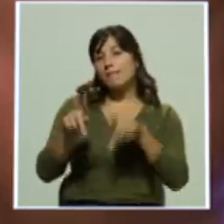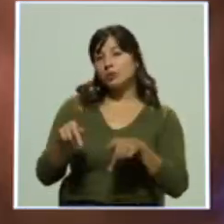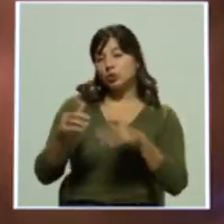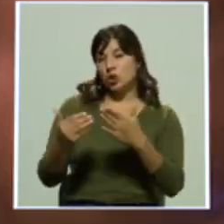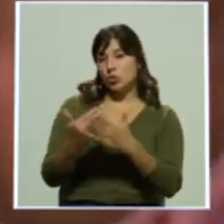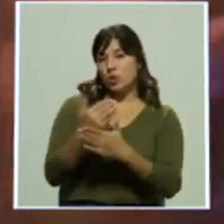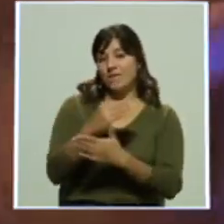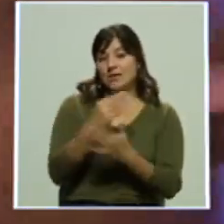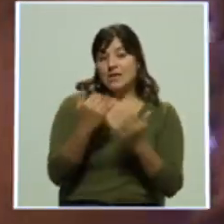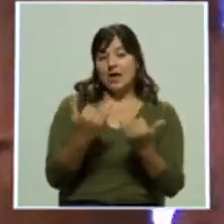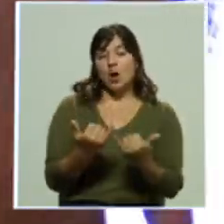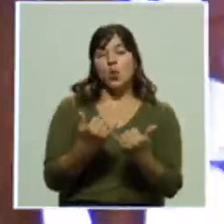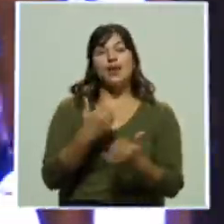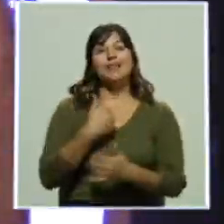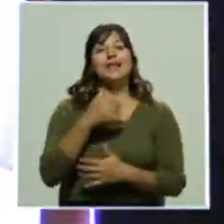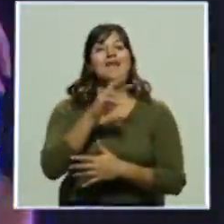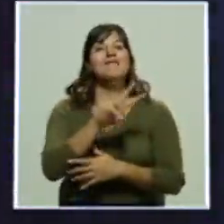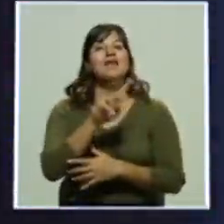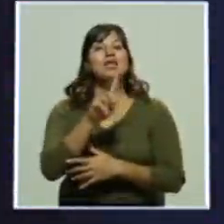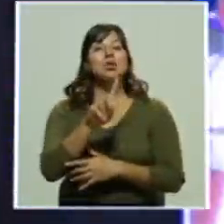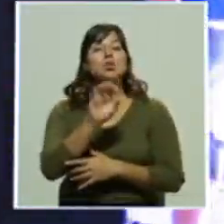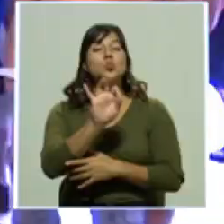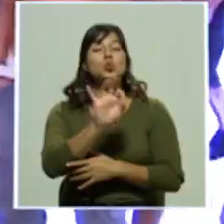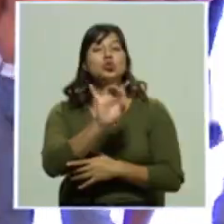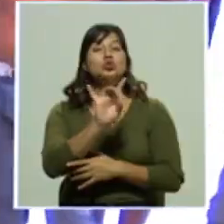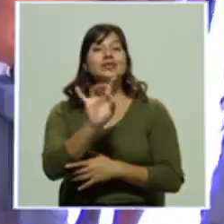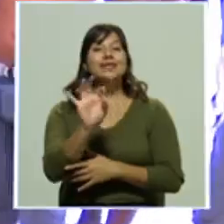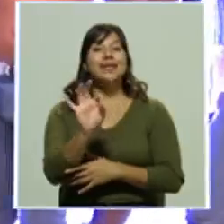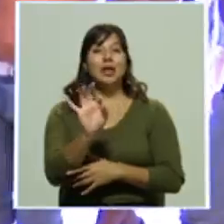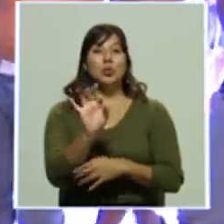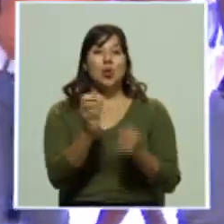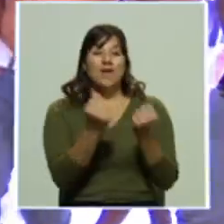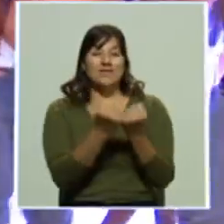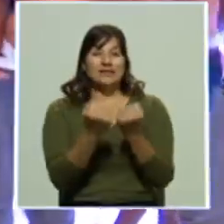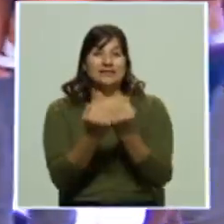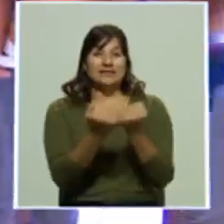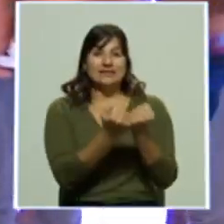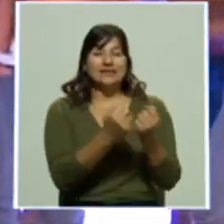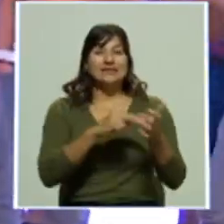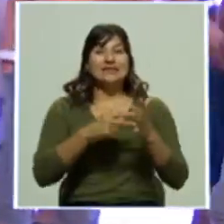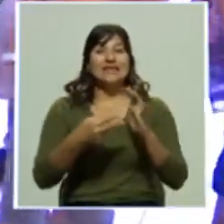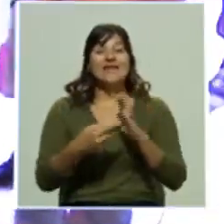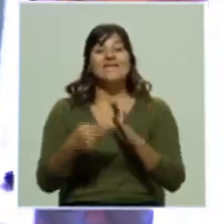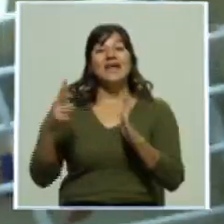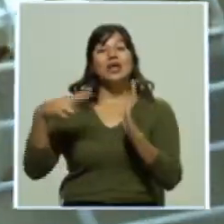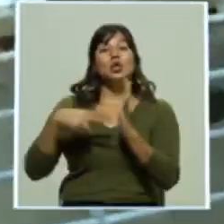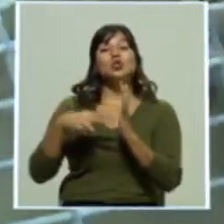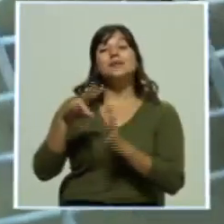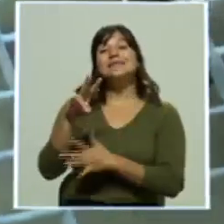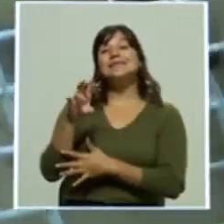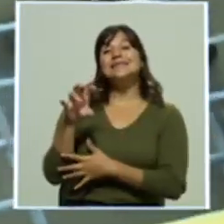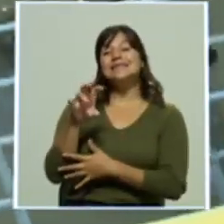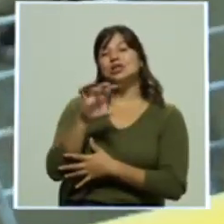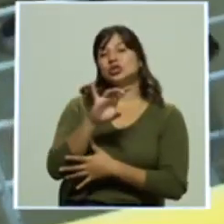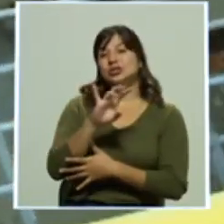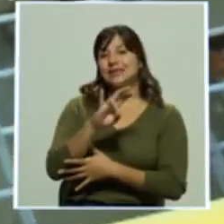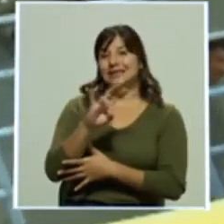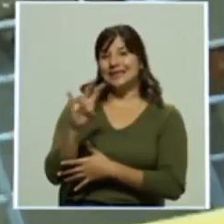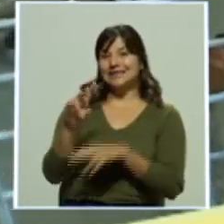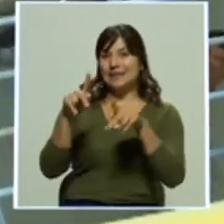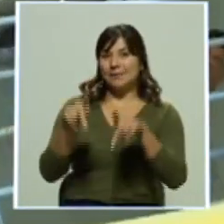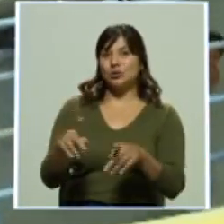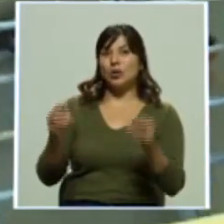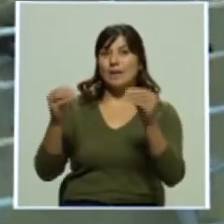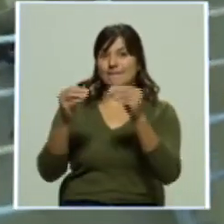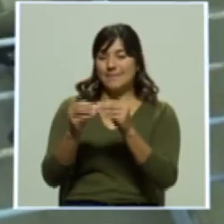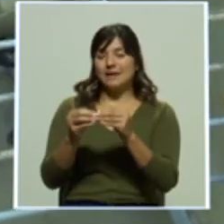un 21.89% sobrepoblación. Es decir, hay 2.778 personas de más. La jueza de ejecución